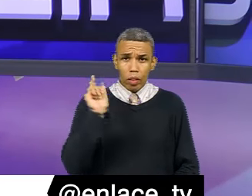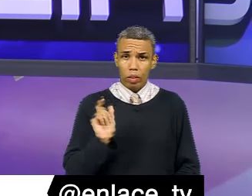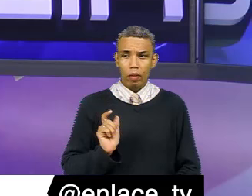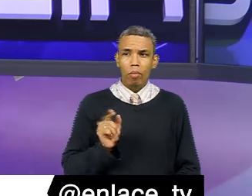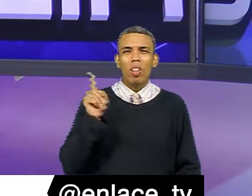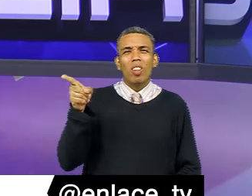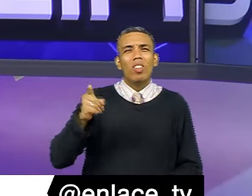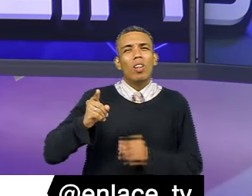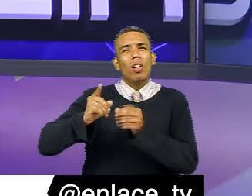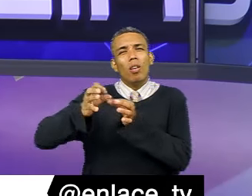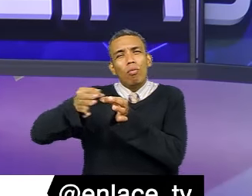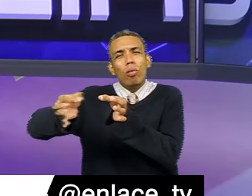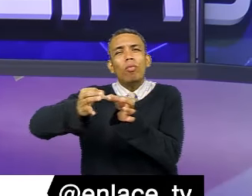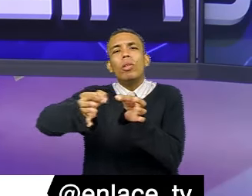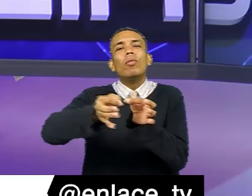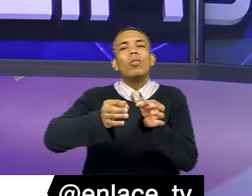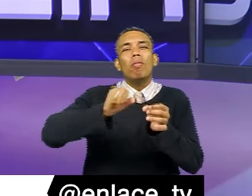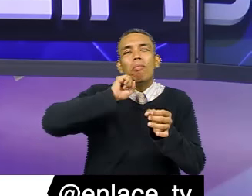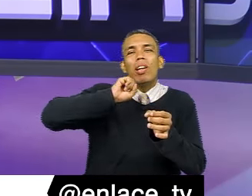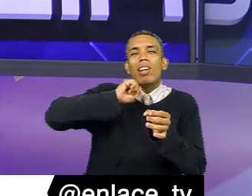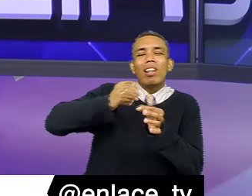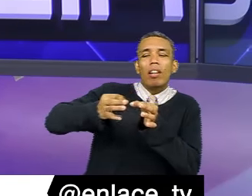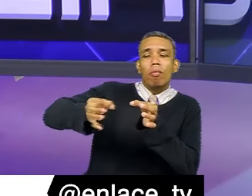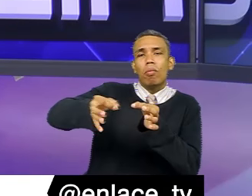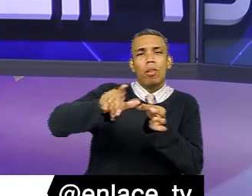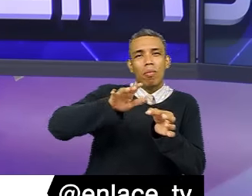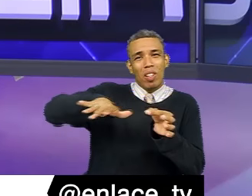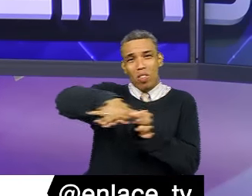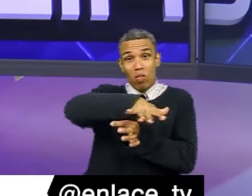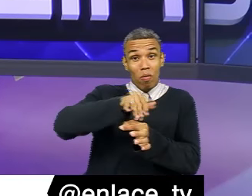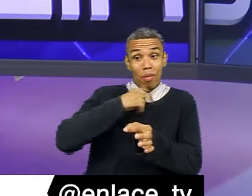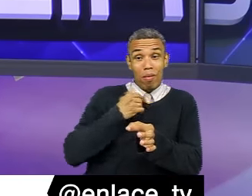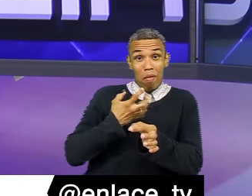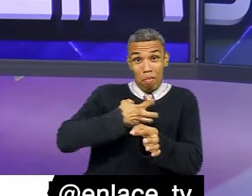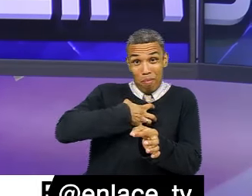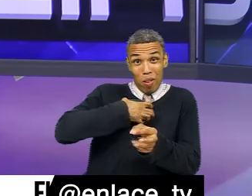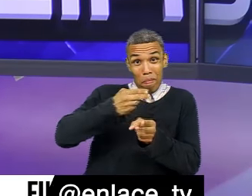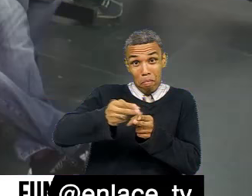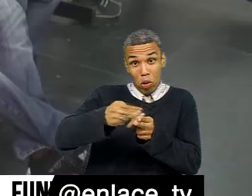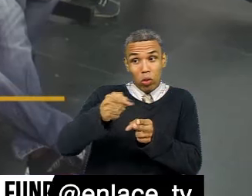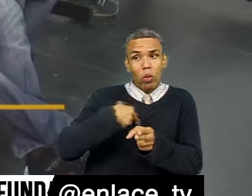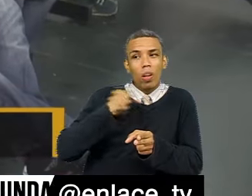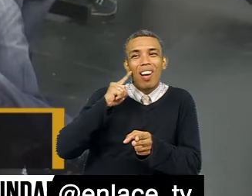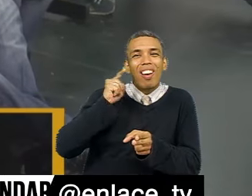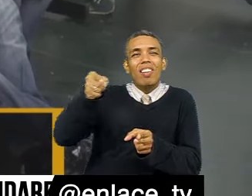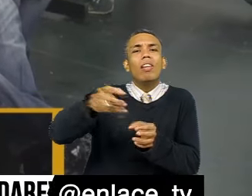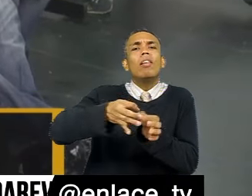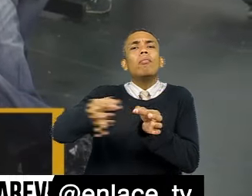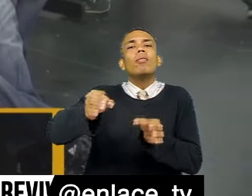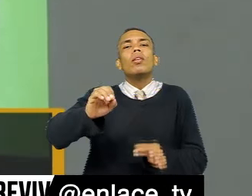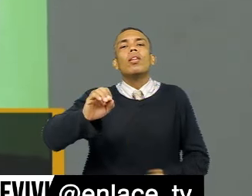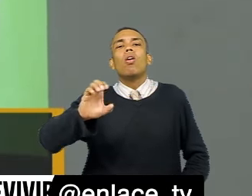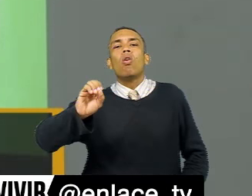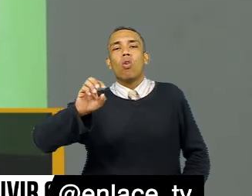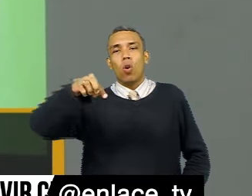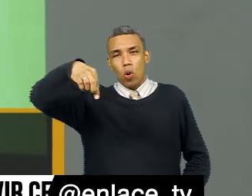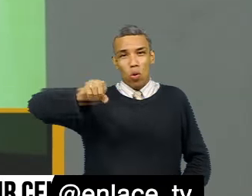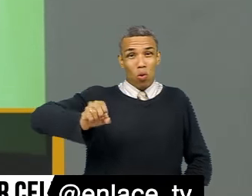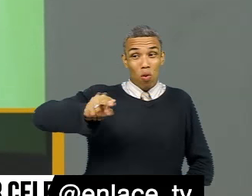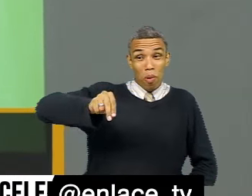por la Paz 2016. Ciénaga de Lopón será la anfitriona de este certamen deportivo. Las justas deportivas se llevarán a cabo los